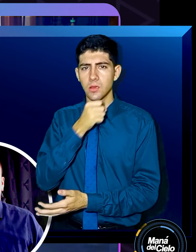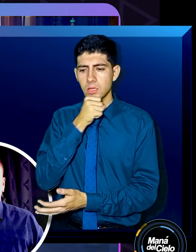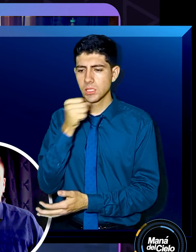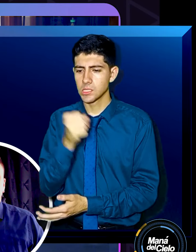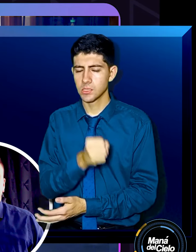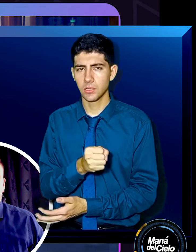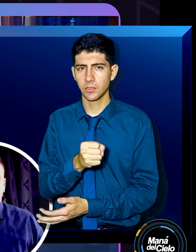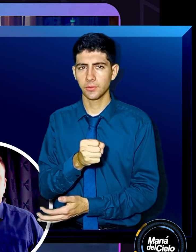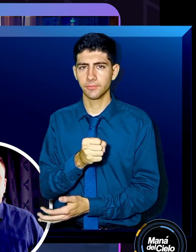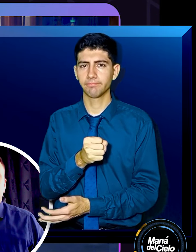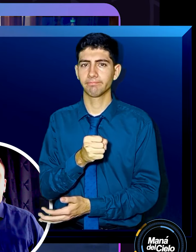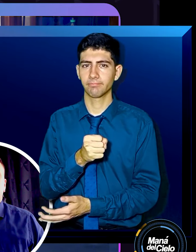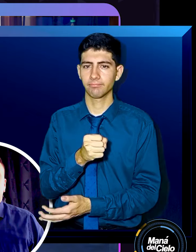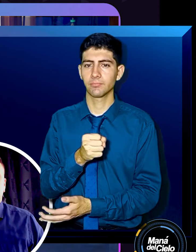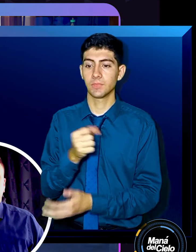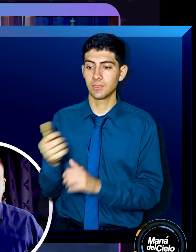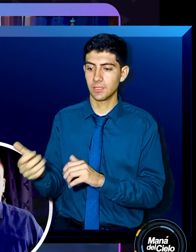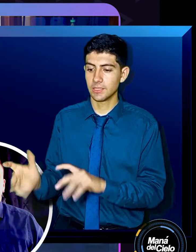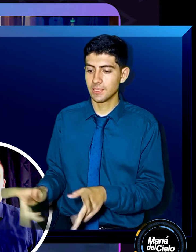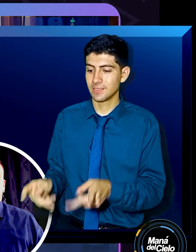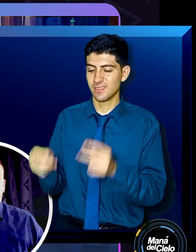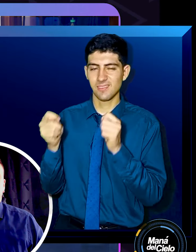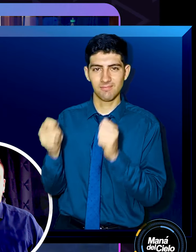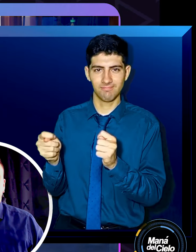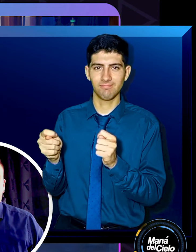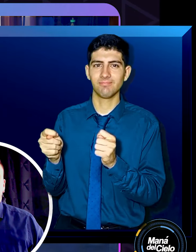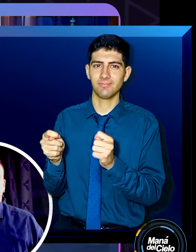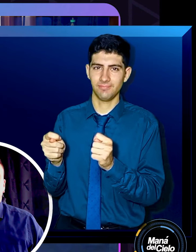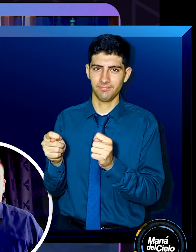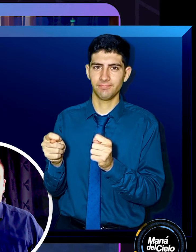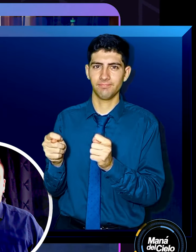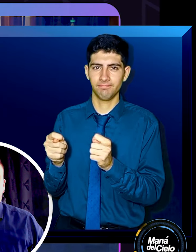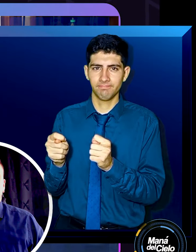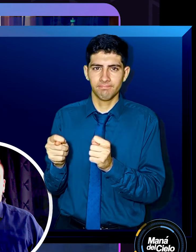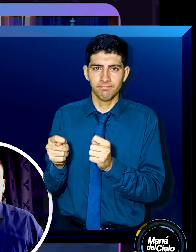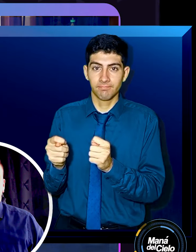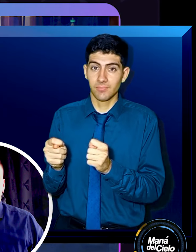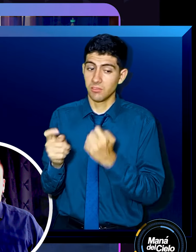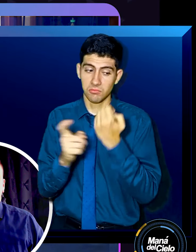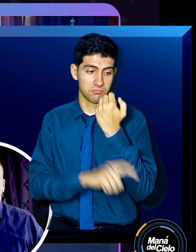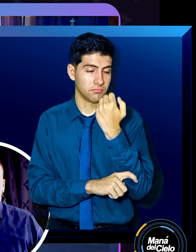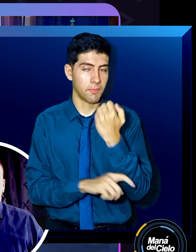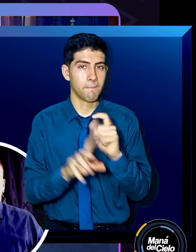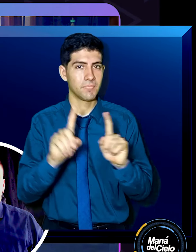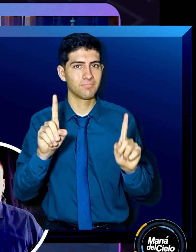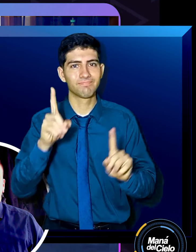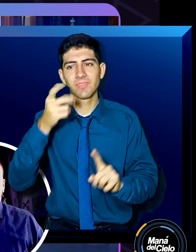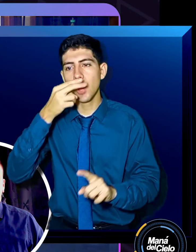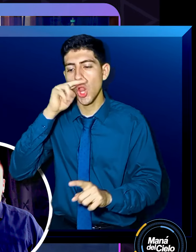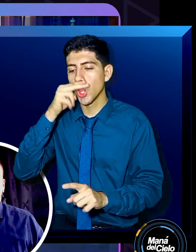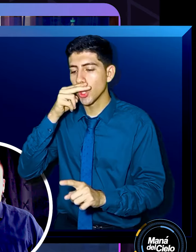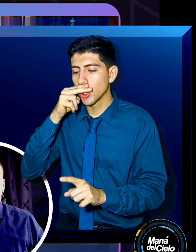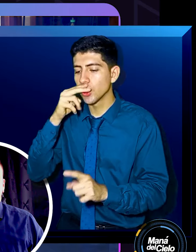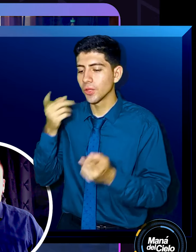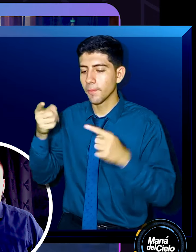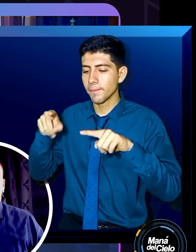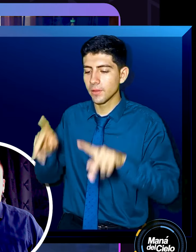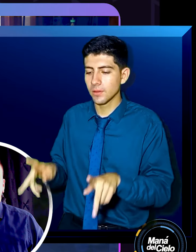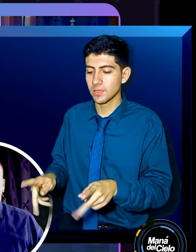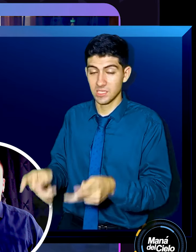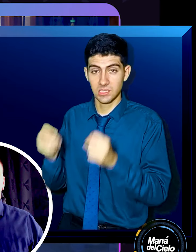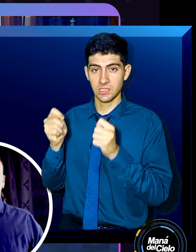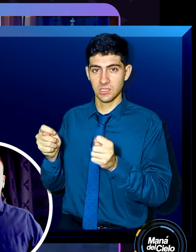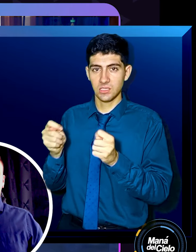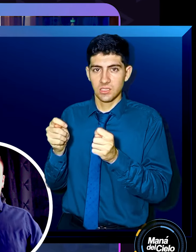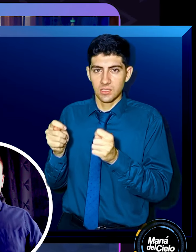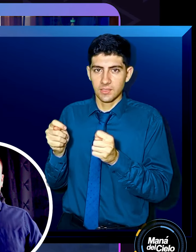infierno. Pero cuando usted es un niño, usted salva una vida entera. Yo tenía